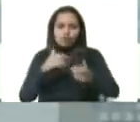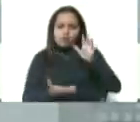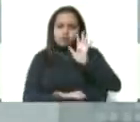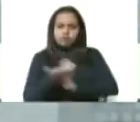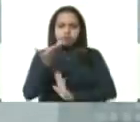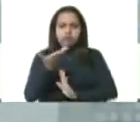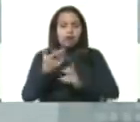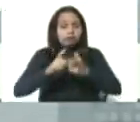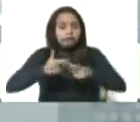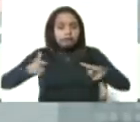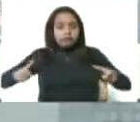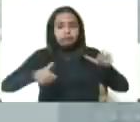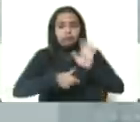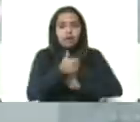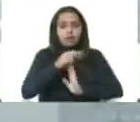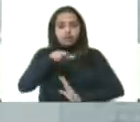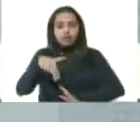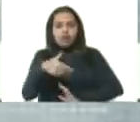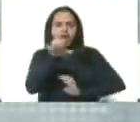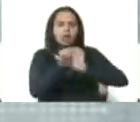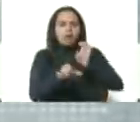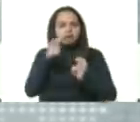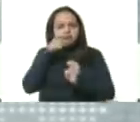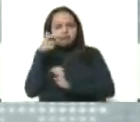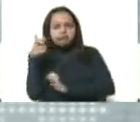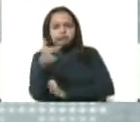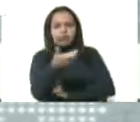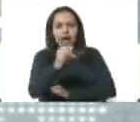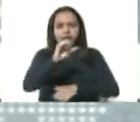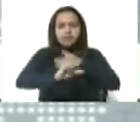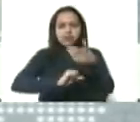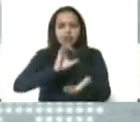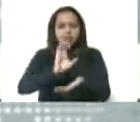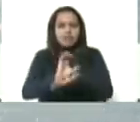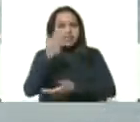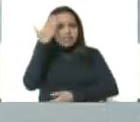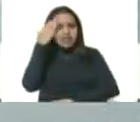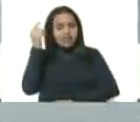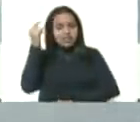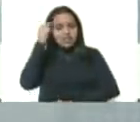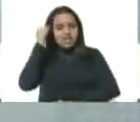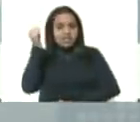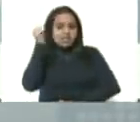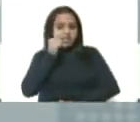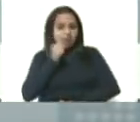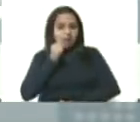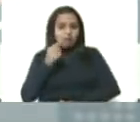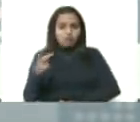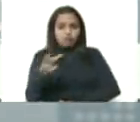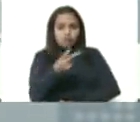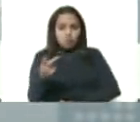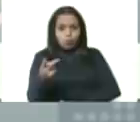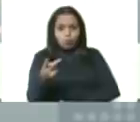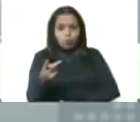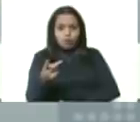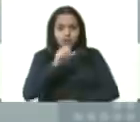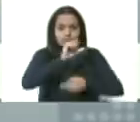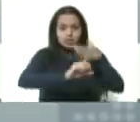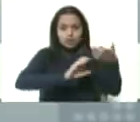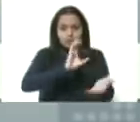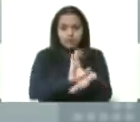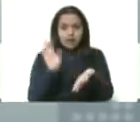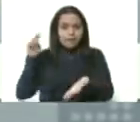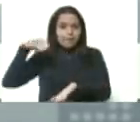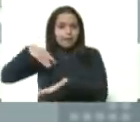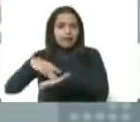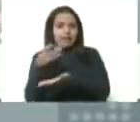el crecimiento. Hemos venido haciendo evaluación. Bien sabe que el día sábado estos 2 entes, tanto Capital